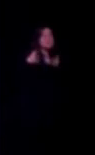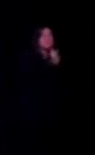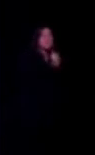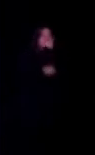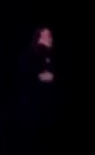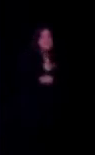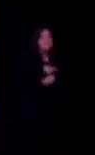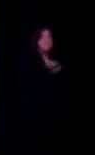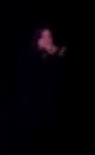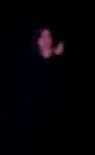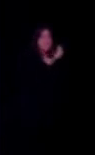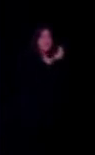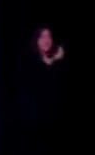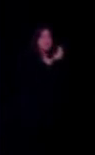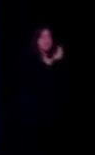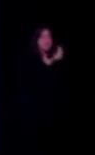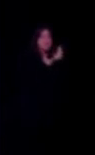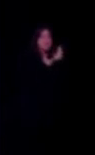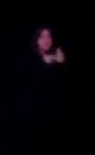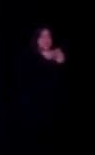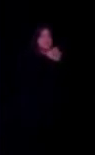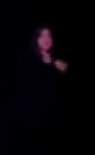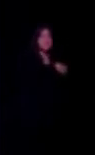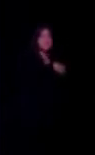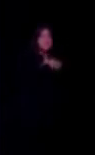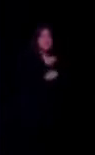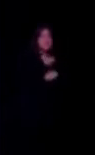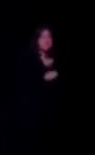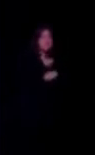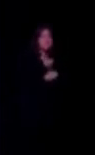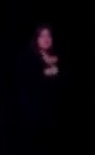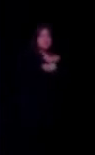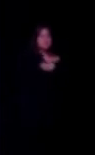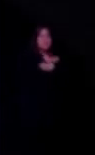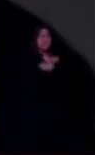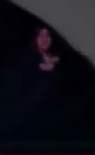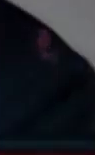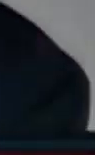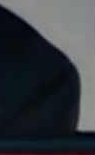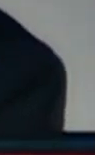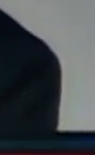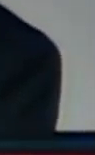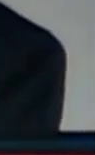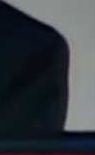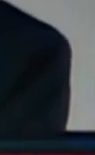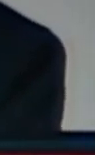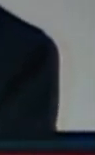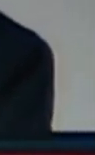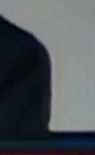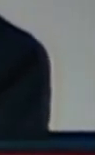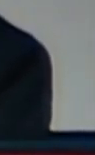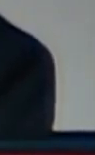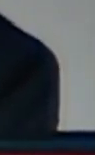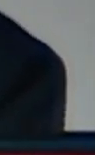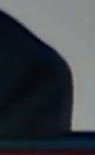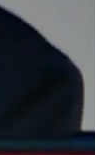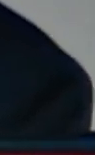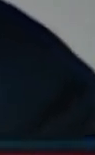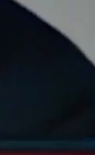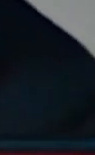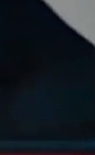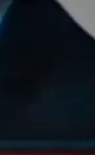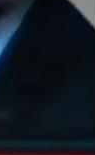pleno, merecedor pleno de toda nuestra relación y de toda nuestra significación y pleno en dignidad, tenga